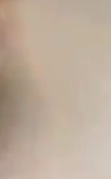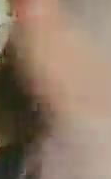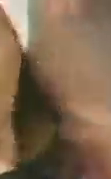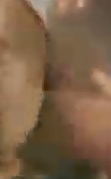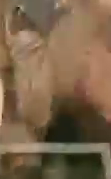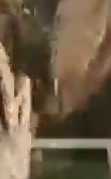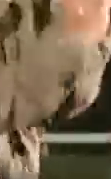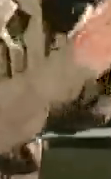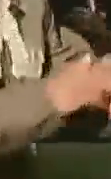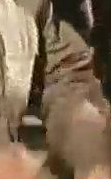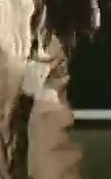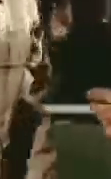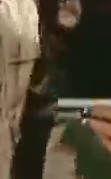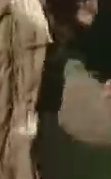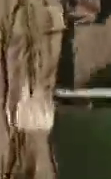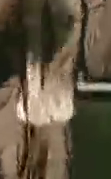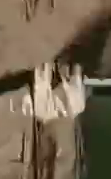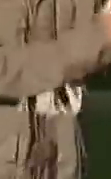el vendaval